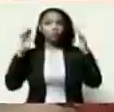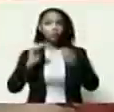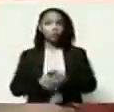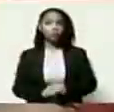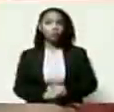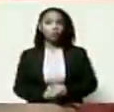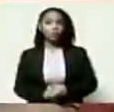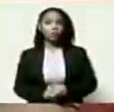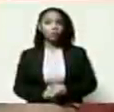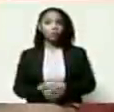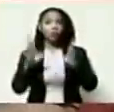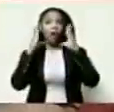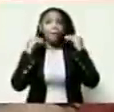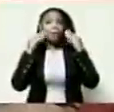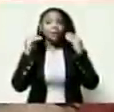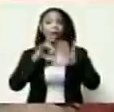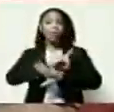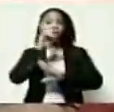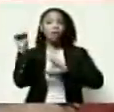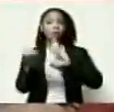con una experiencia diplomática